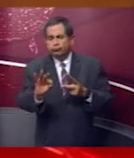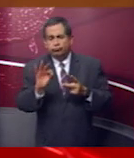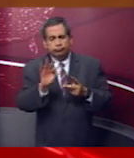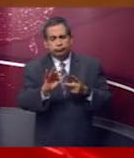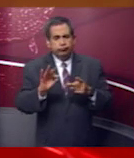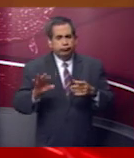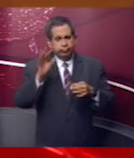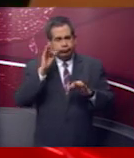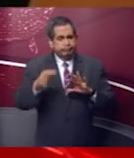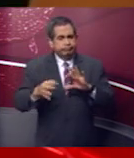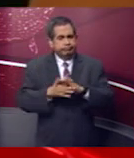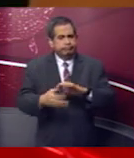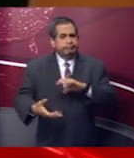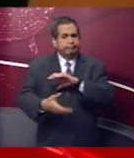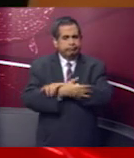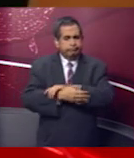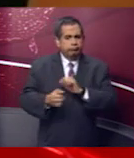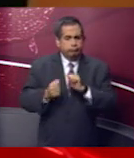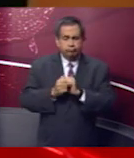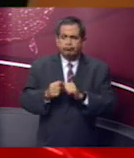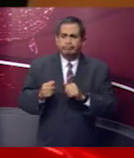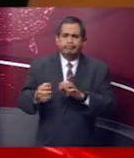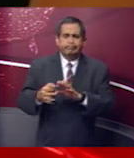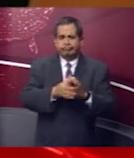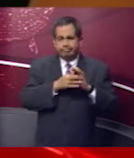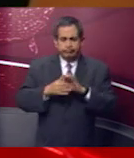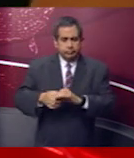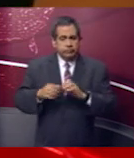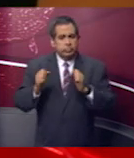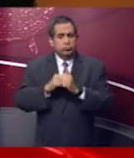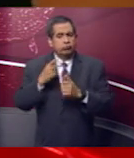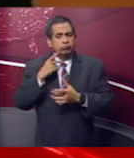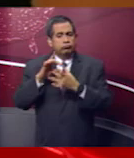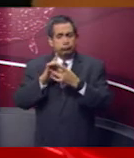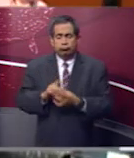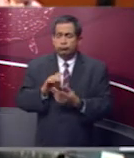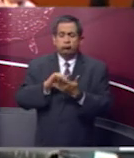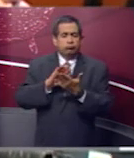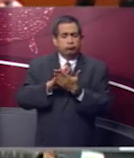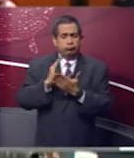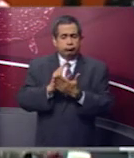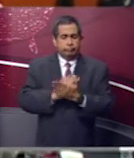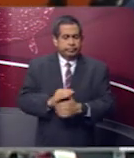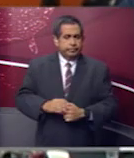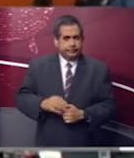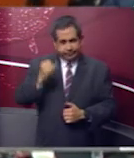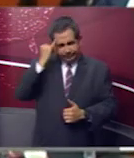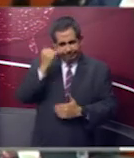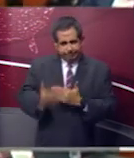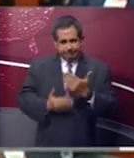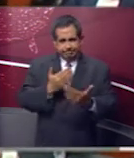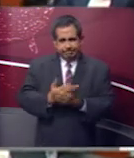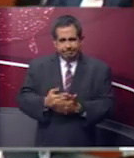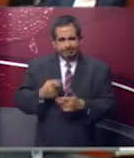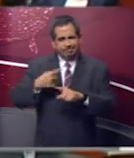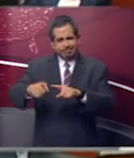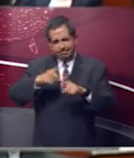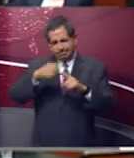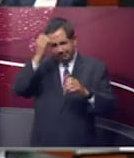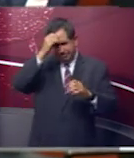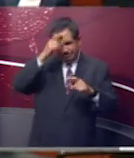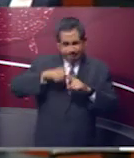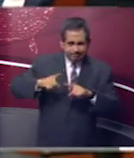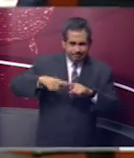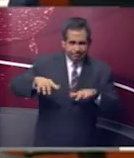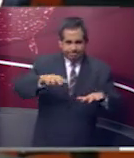para gobernar en coalición, fijando políticas públicas. Esta iniciativa generó distintas opiniones de senadores